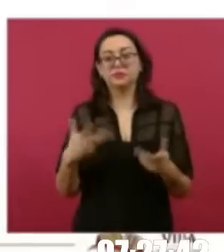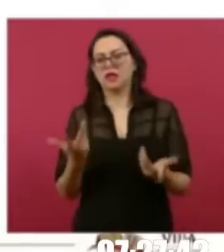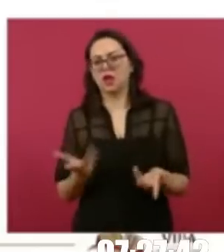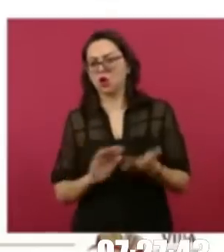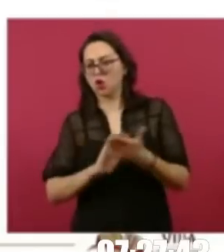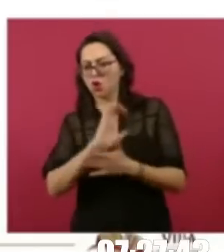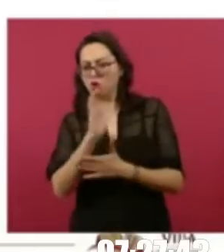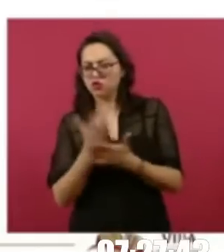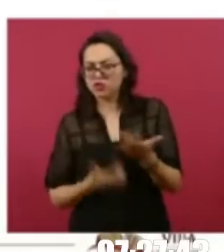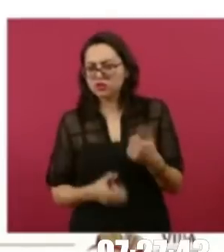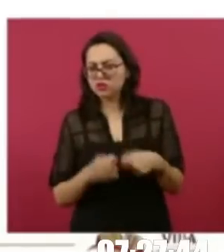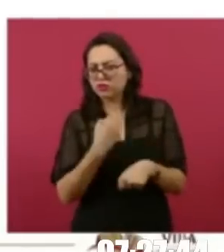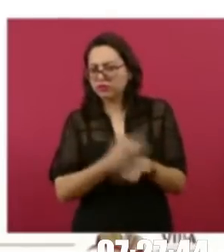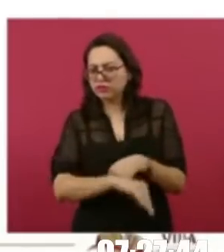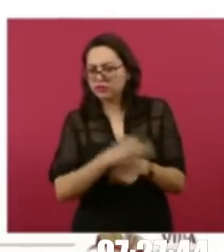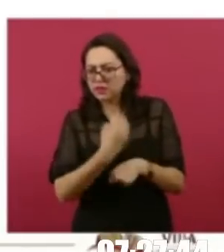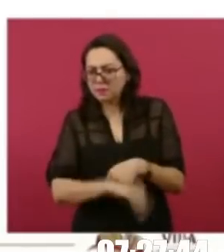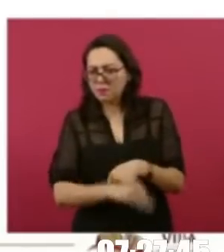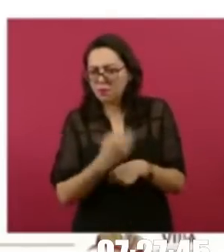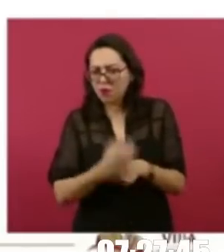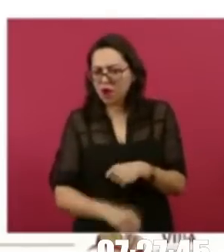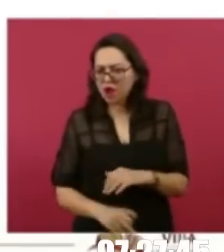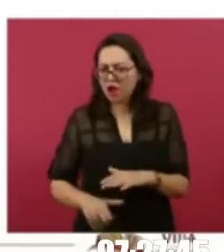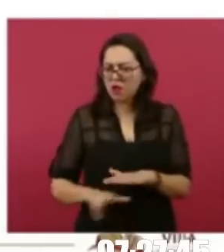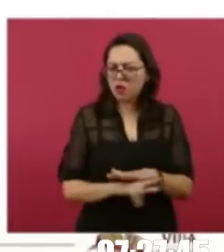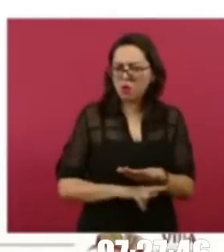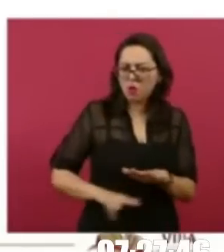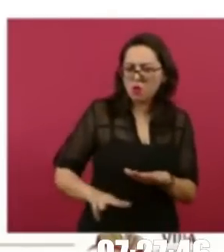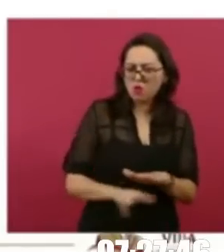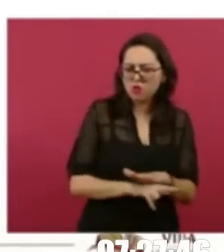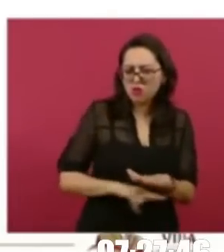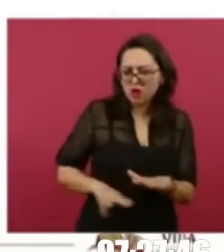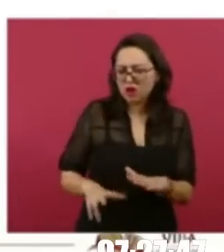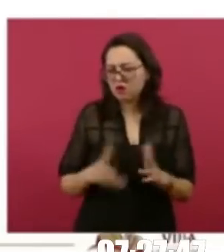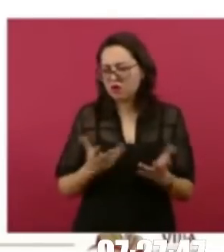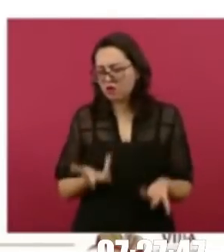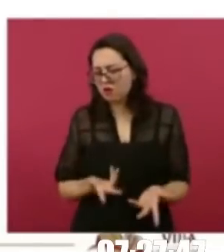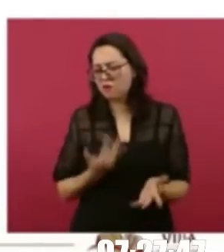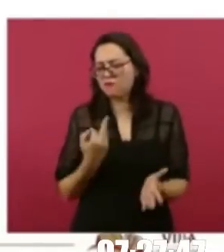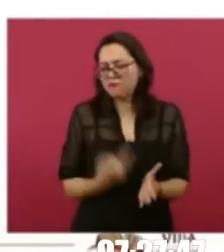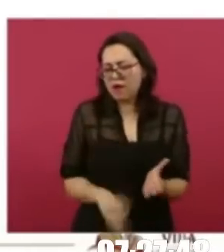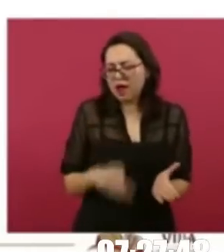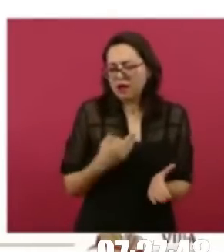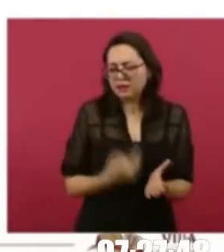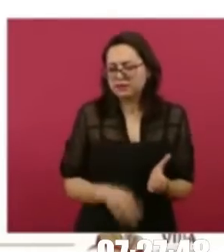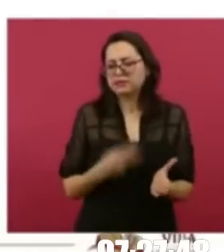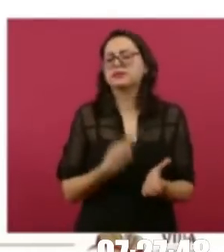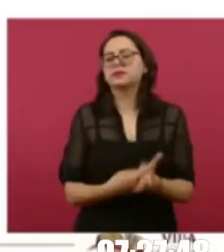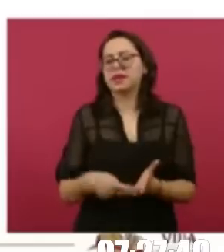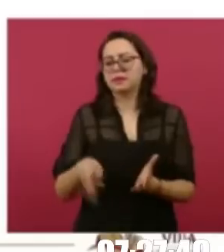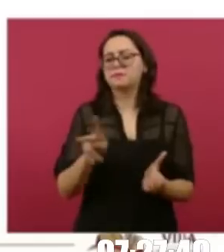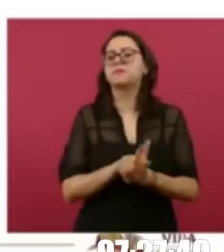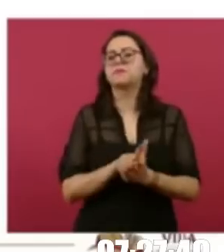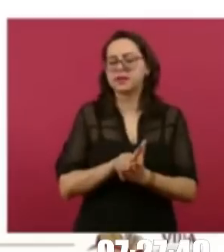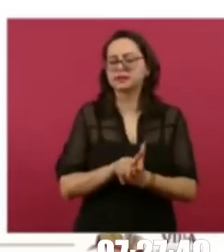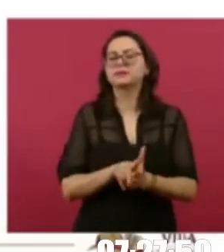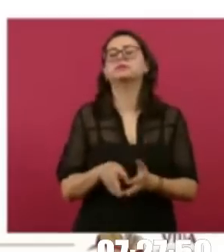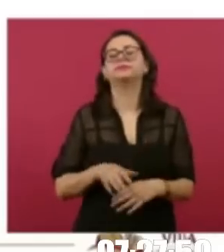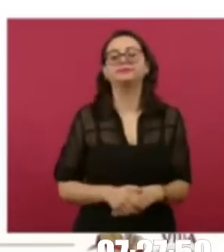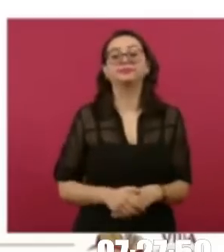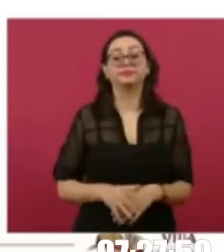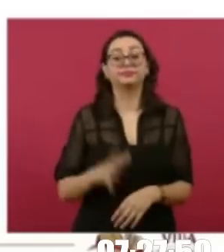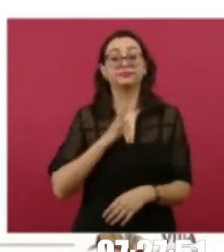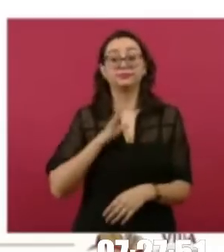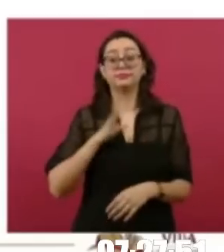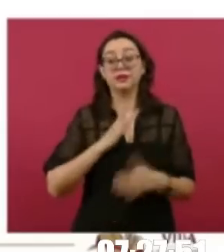temporal eventual formalizado regularizados hay una un glosario enorme de los últimos